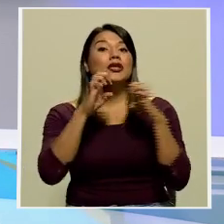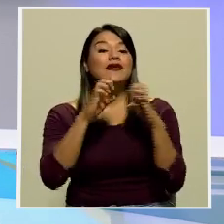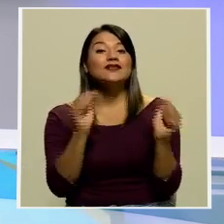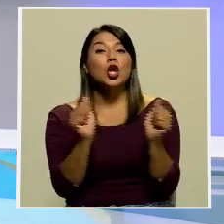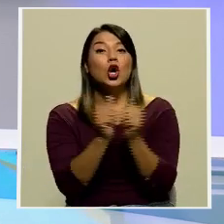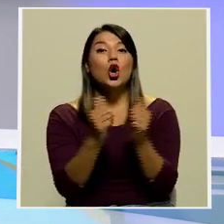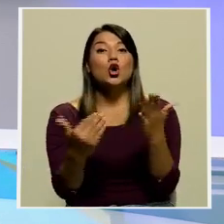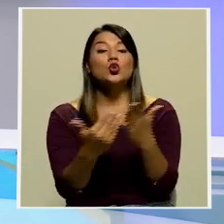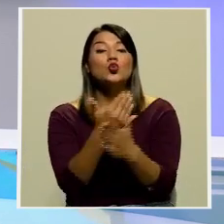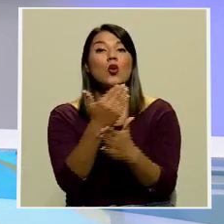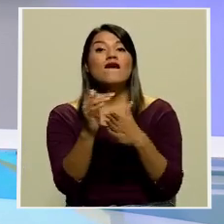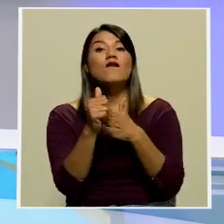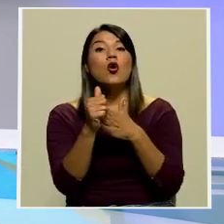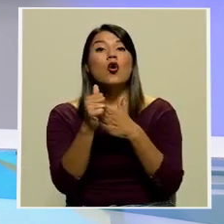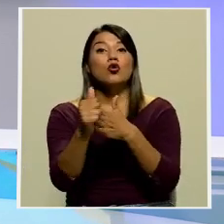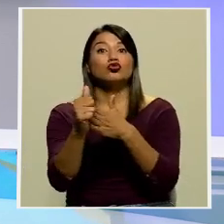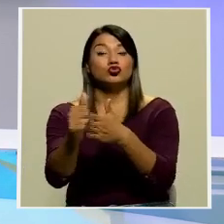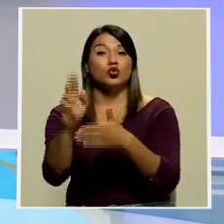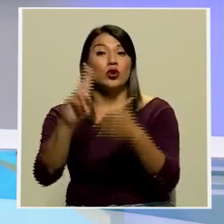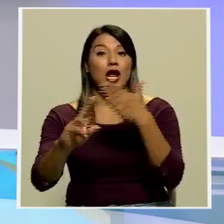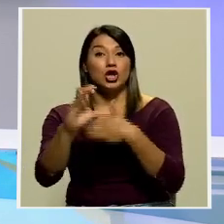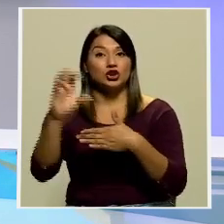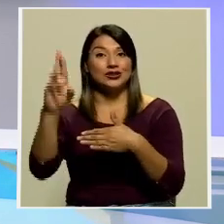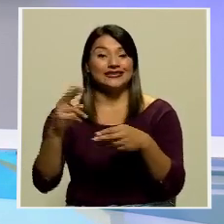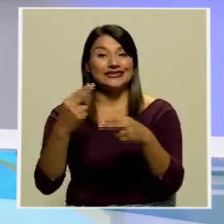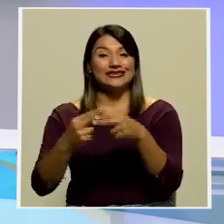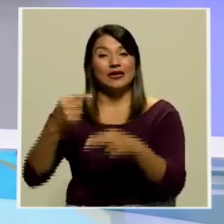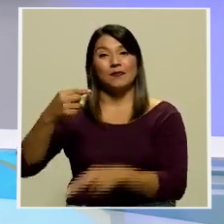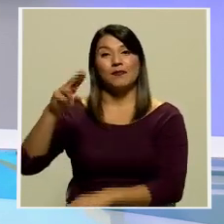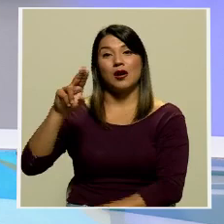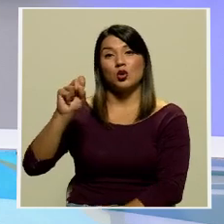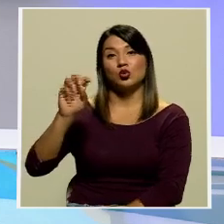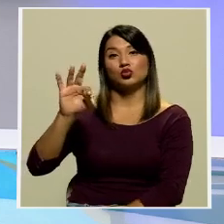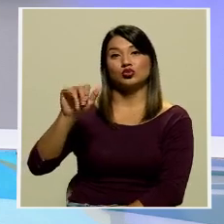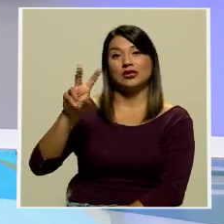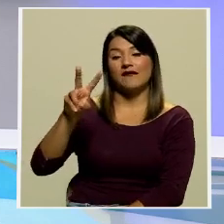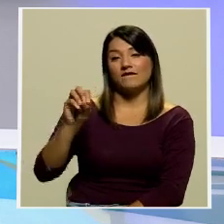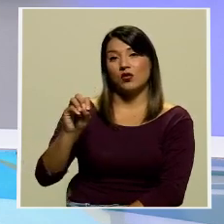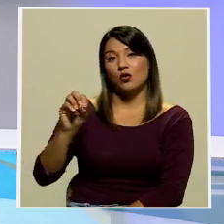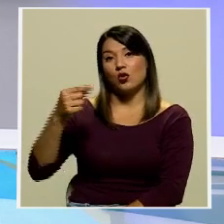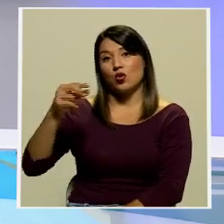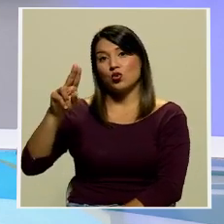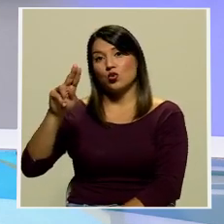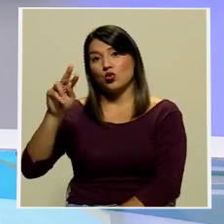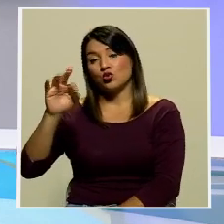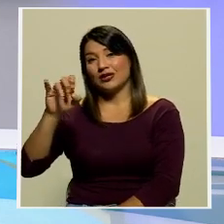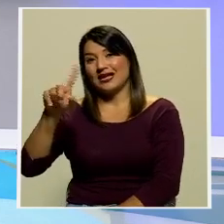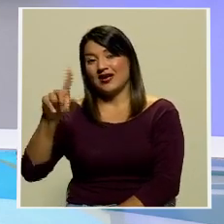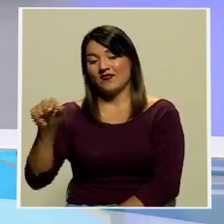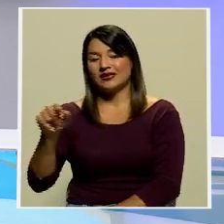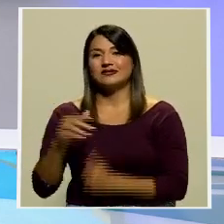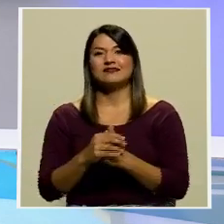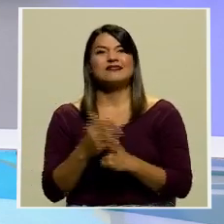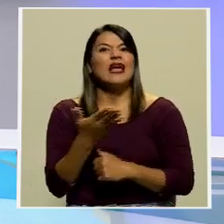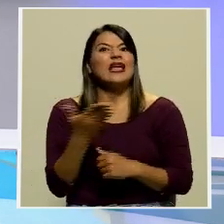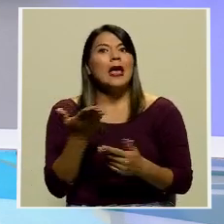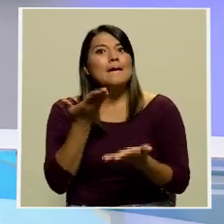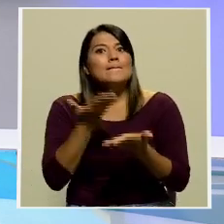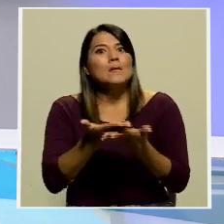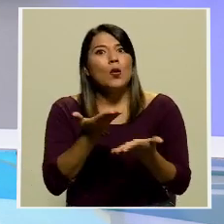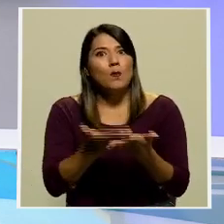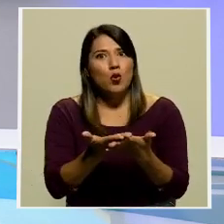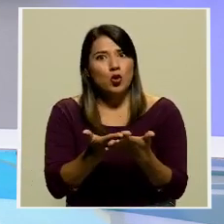nuevo rector de la Universidad de Costa Rica, Gustavo Gutiérrez Espeleta. ¿Qué se propone cambiar